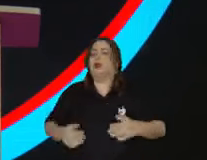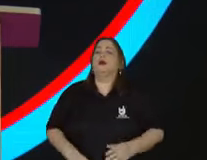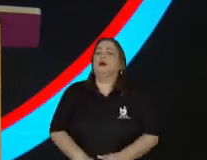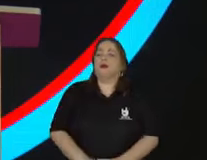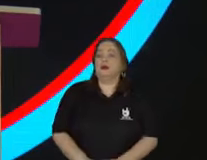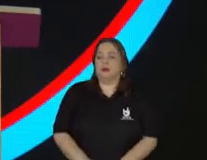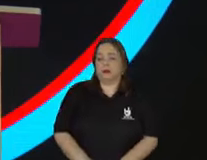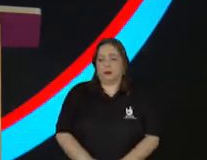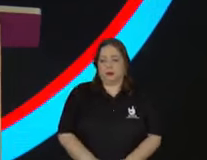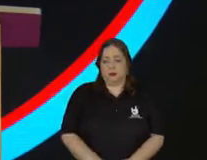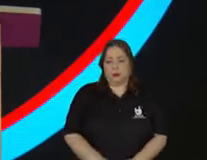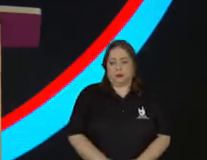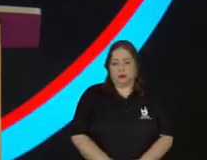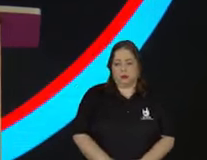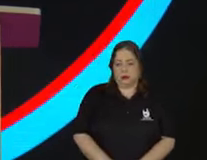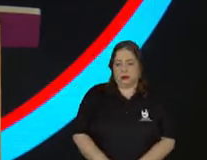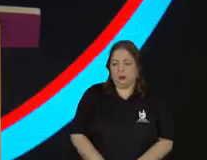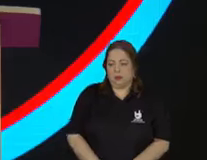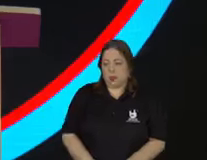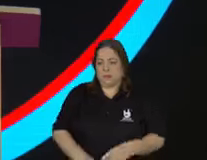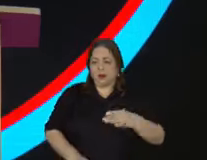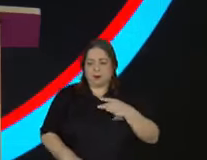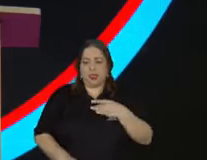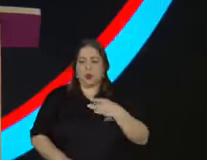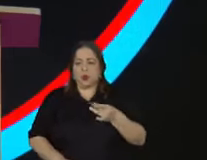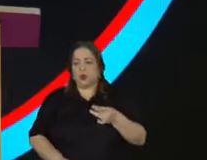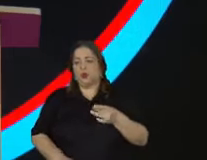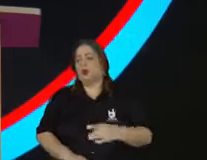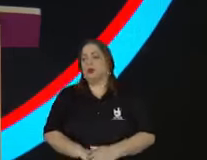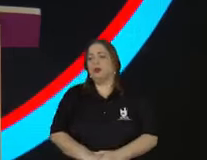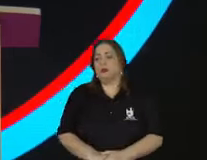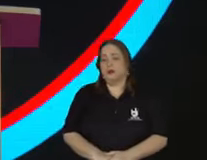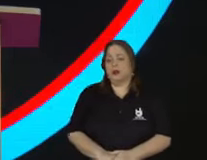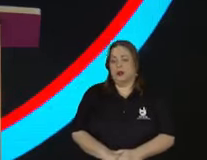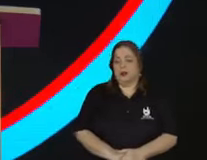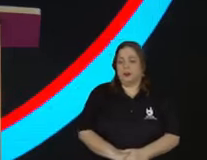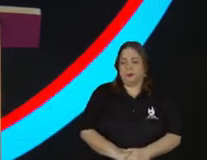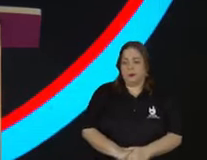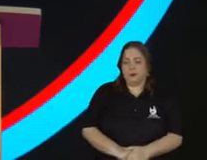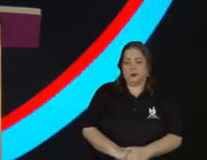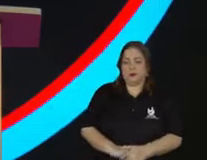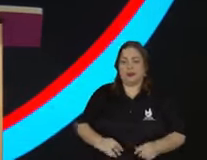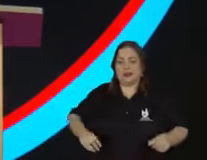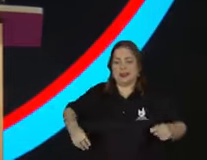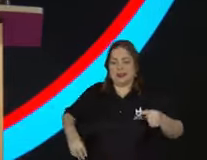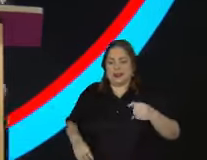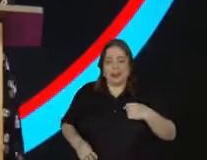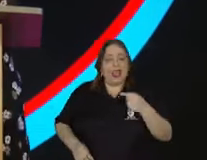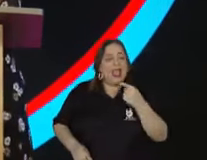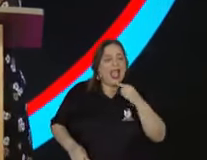muy, muy especial. A mí me gusta mucho. Y siempre que yo le invito me gozo. Y me refiero a Alwin Vázquez.